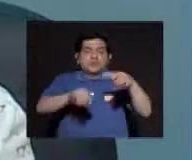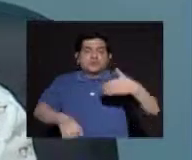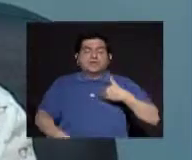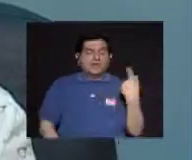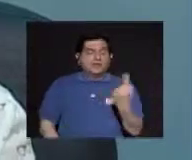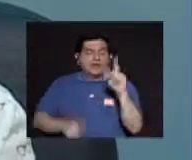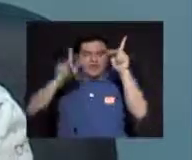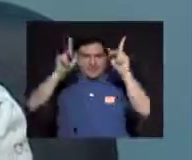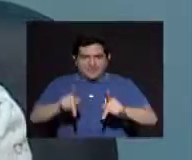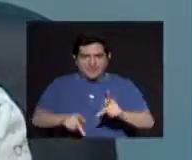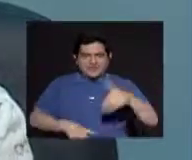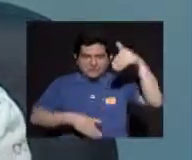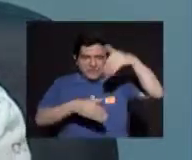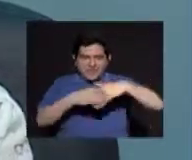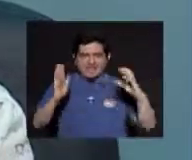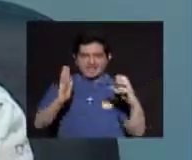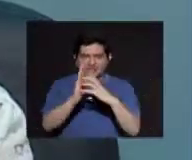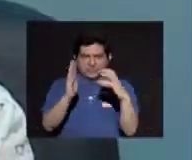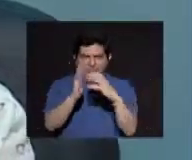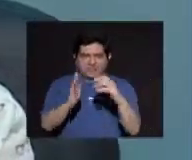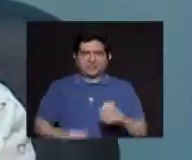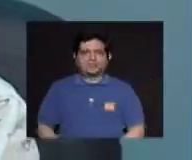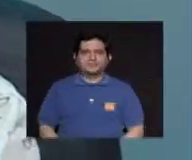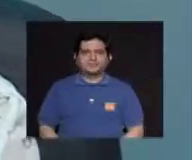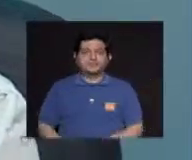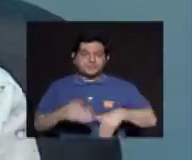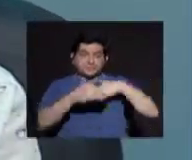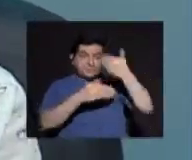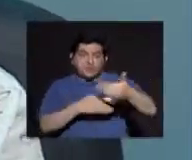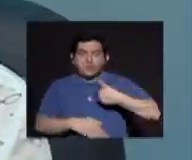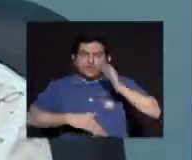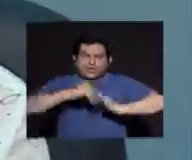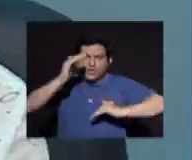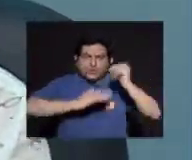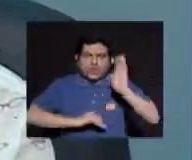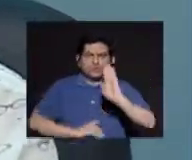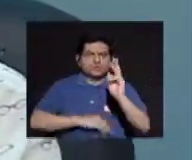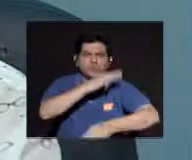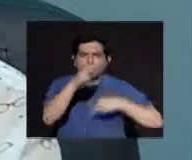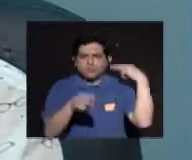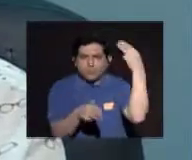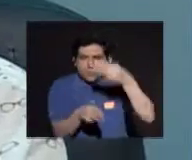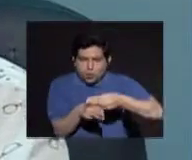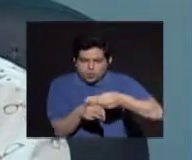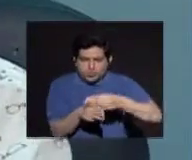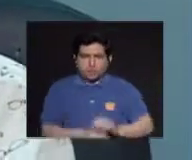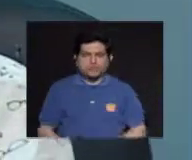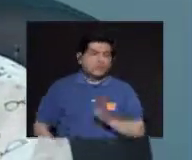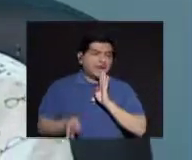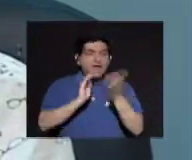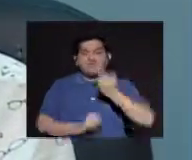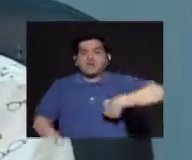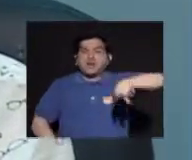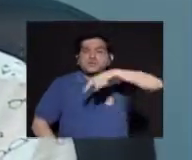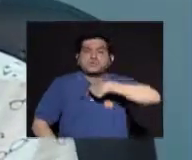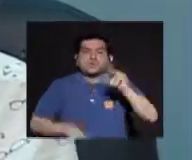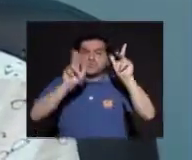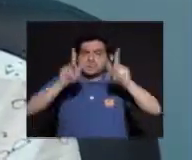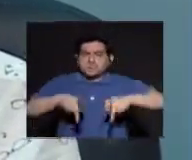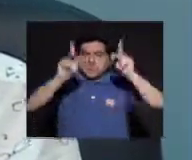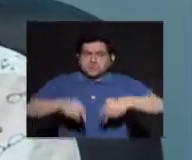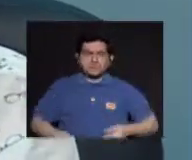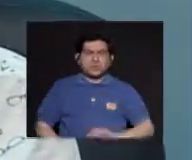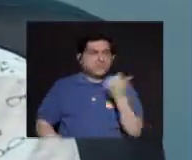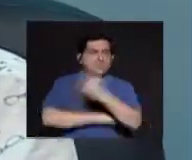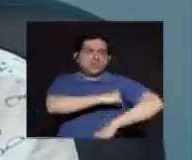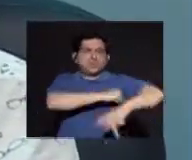de cada persona que está dentro del guión, porque después les tengo que construir sus mundos, ¿verdad? O sea, si estamos hablando de